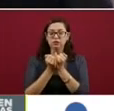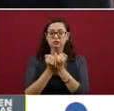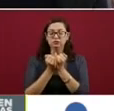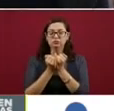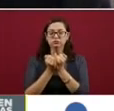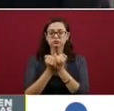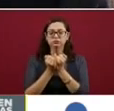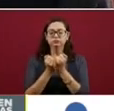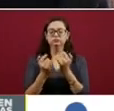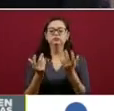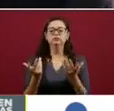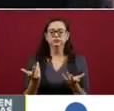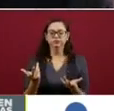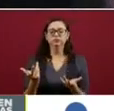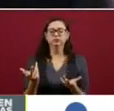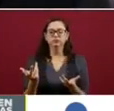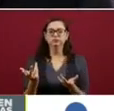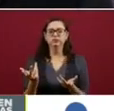hay